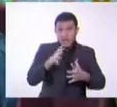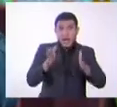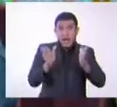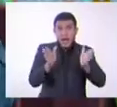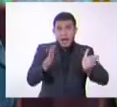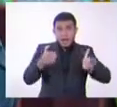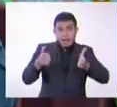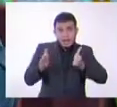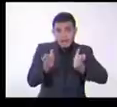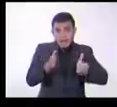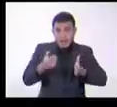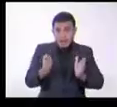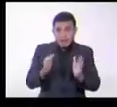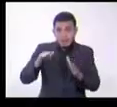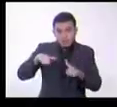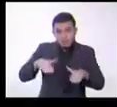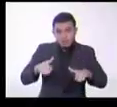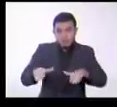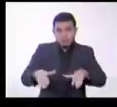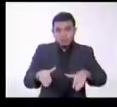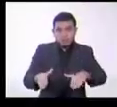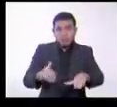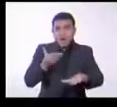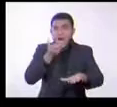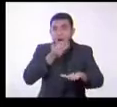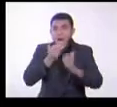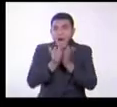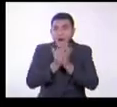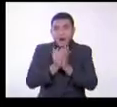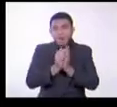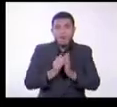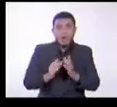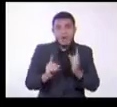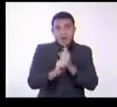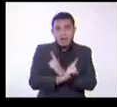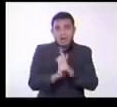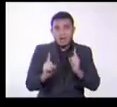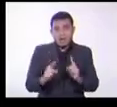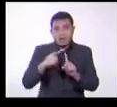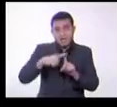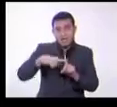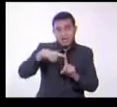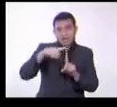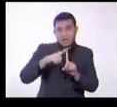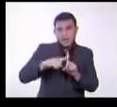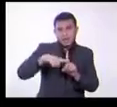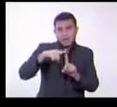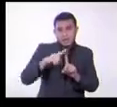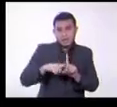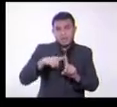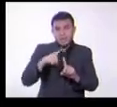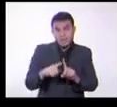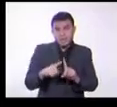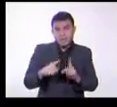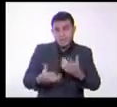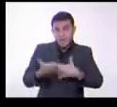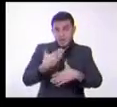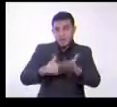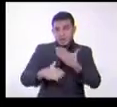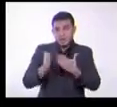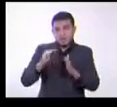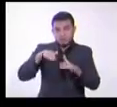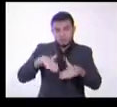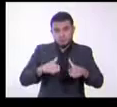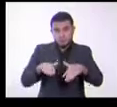corriente de aire y corriente de agua, también variaciones de temperatura y también corrientes marinas.